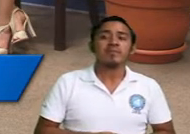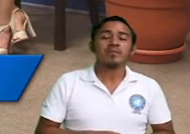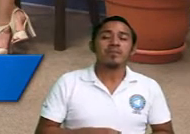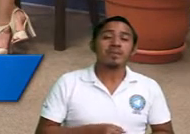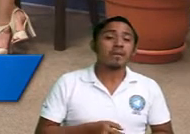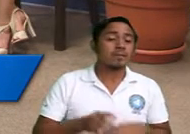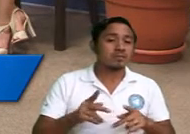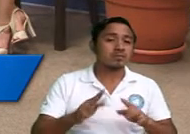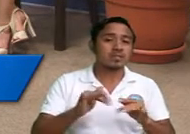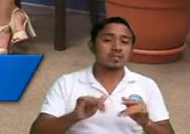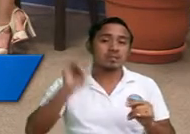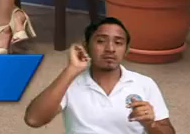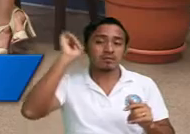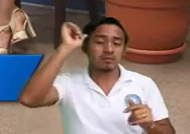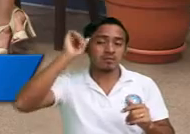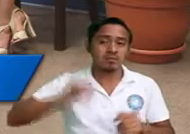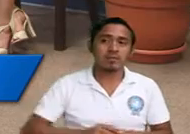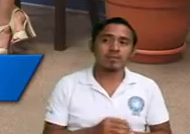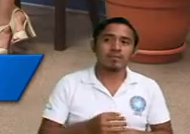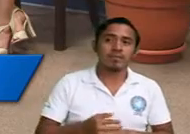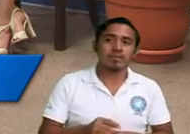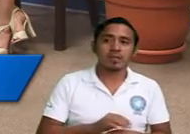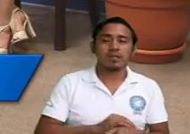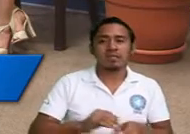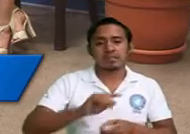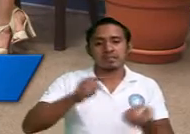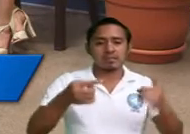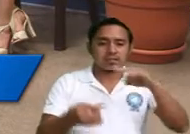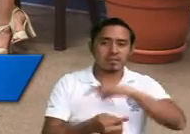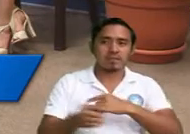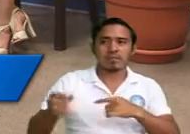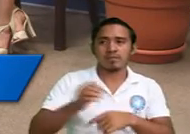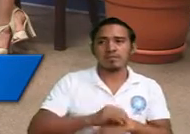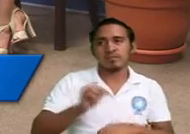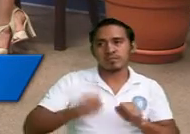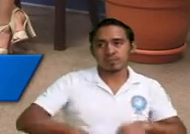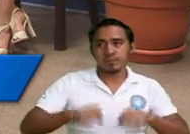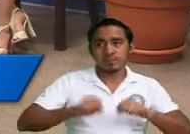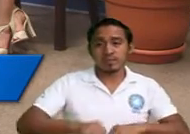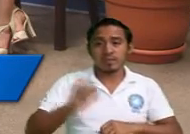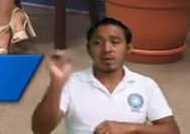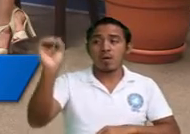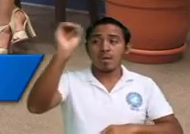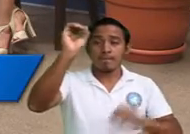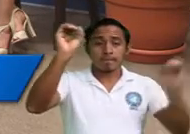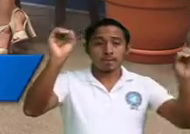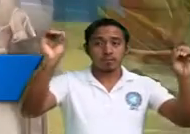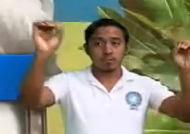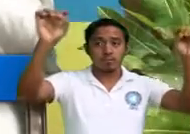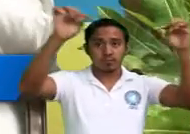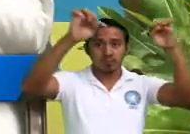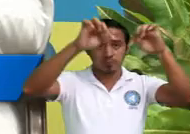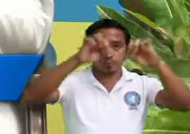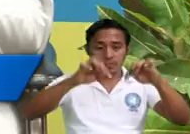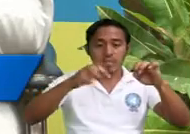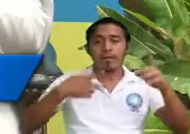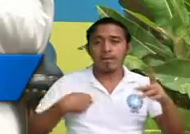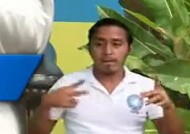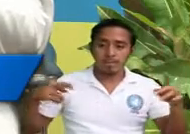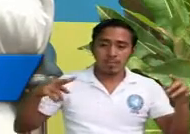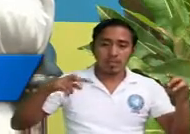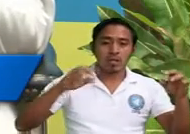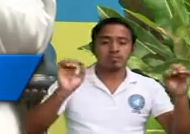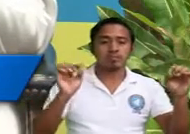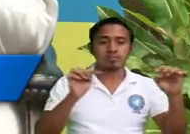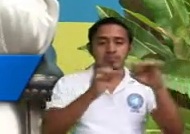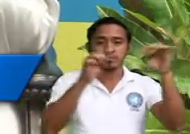más adultas, estos mecanismos de ovulación se alteran. Entonces pueden tener ovulaciones dobles y llegan dos espermatozoides diferentes.